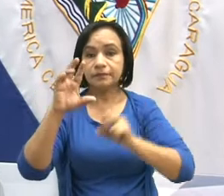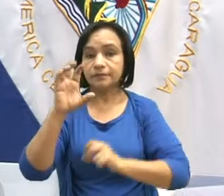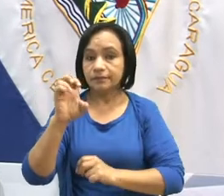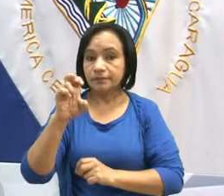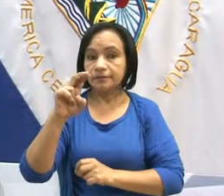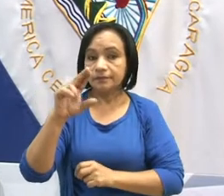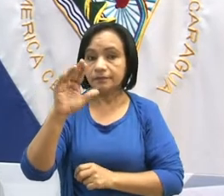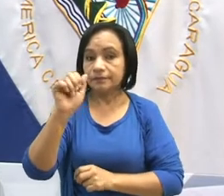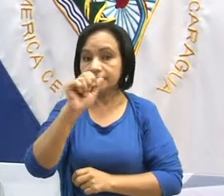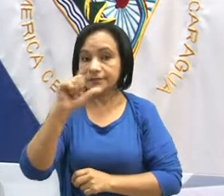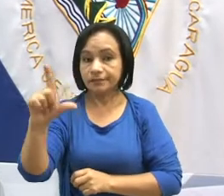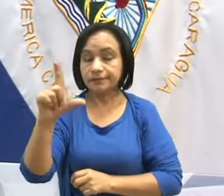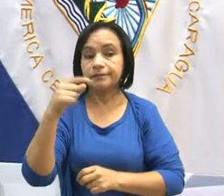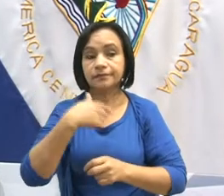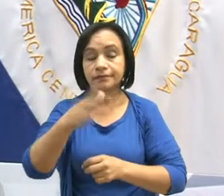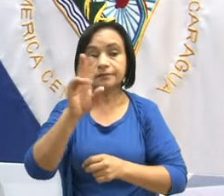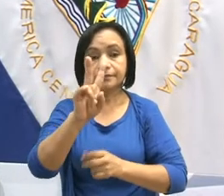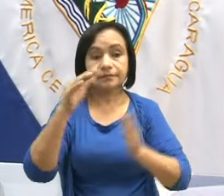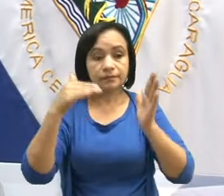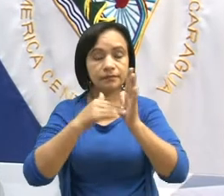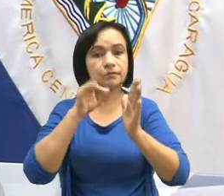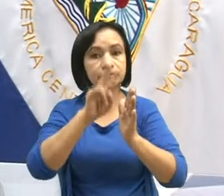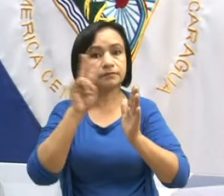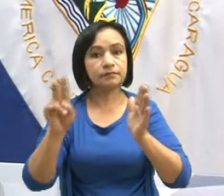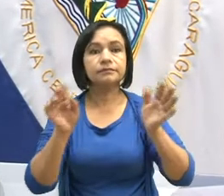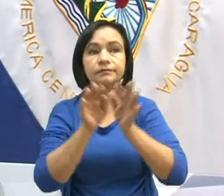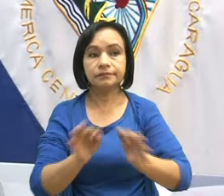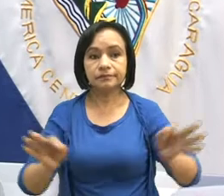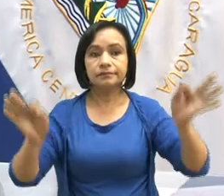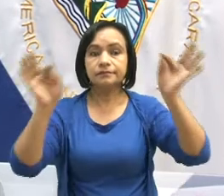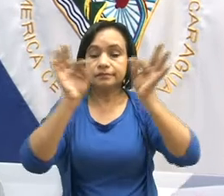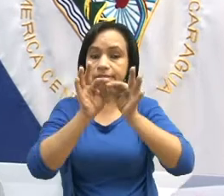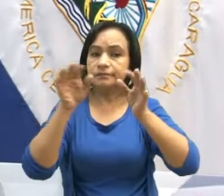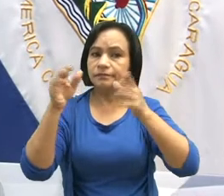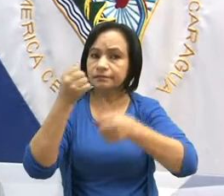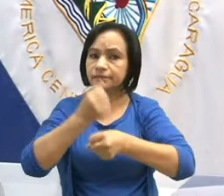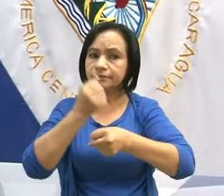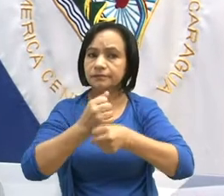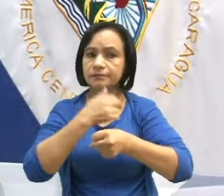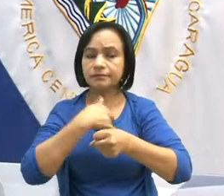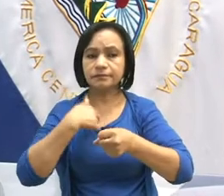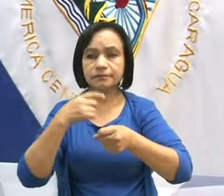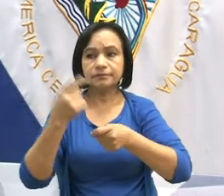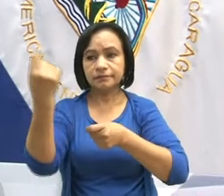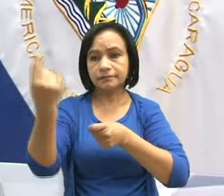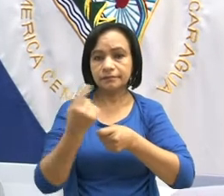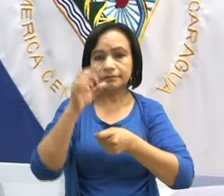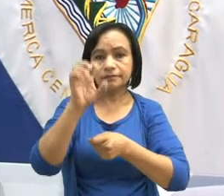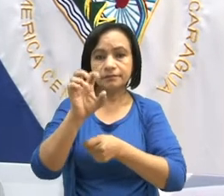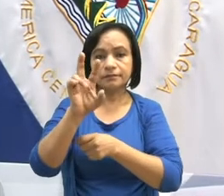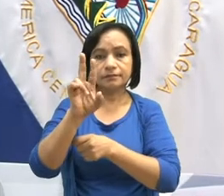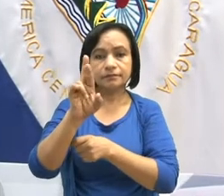tiene líneas de trabajo para el año 2022 muy importantes. Dentro de esa dinámica hemos invitado al compañero Ervin